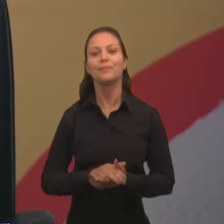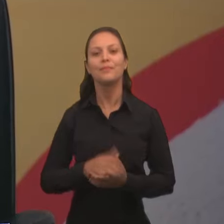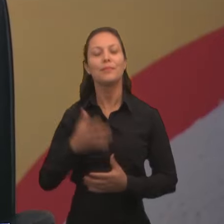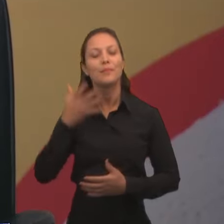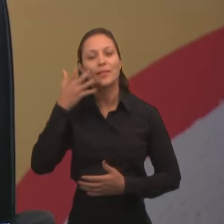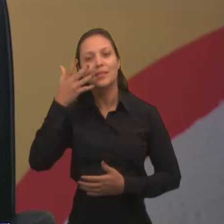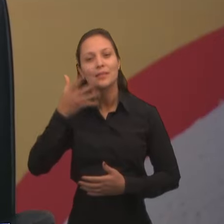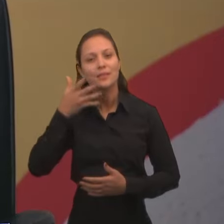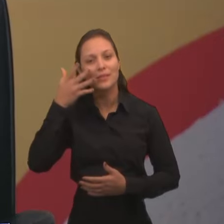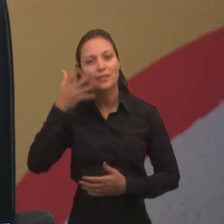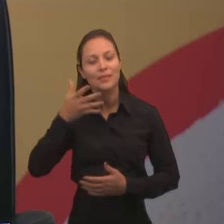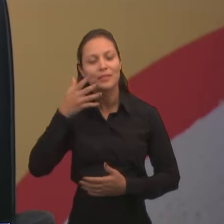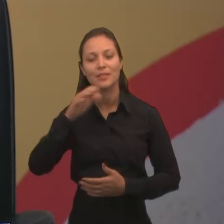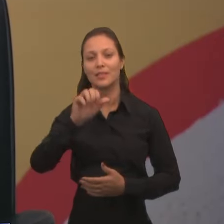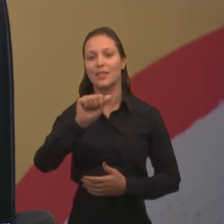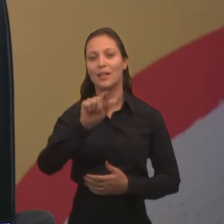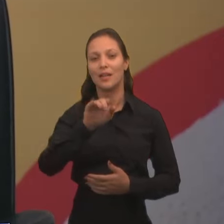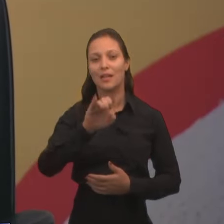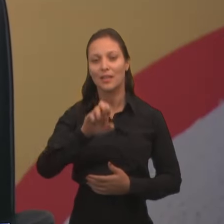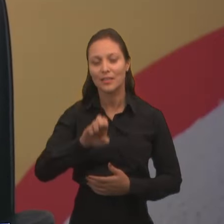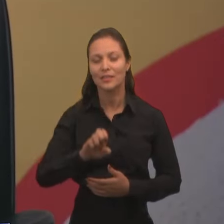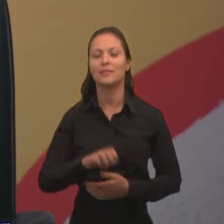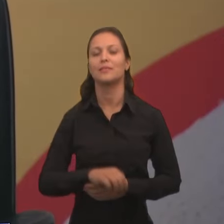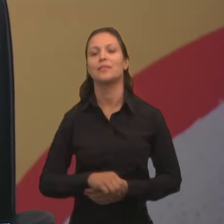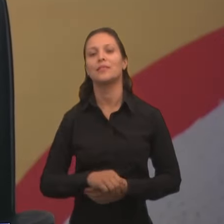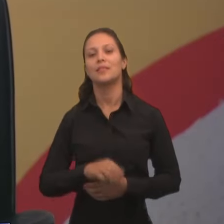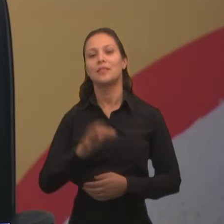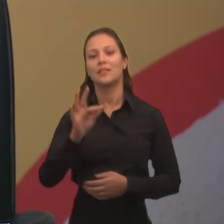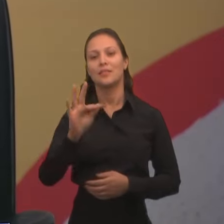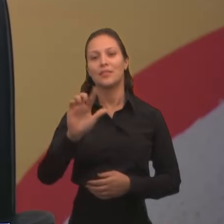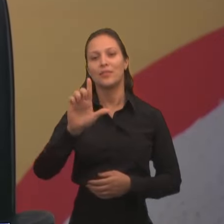moderadores ponentes, Turingham,